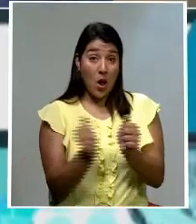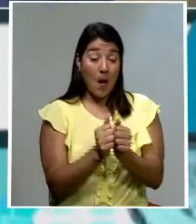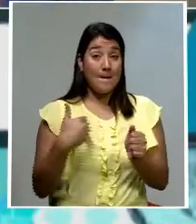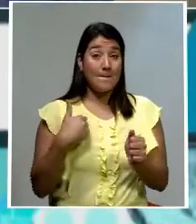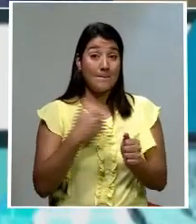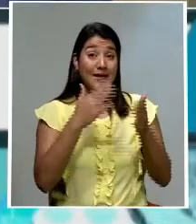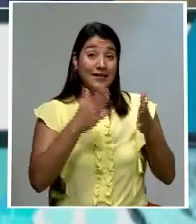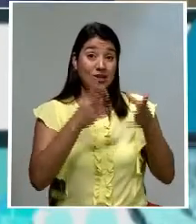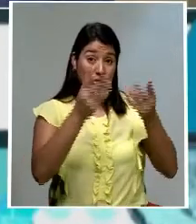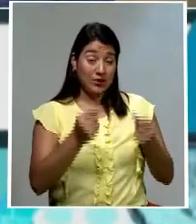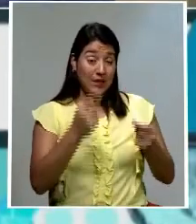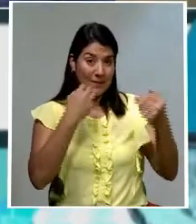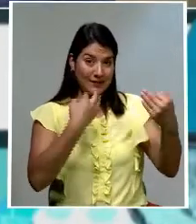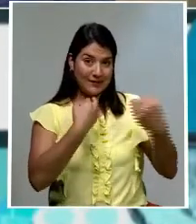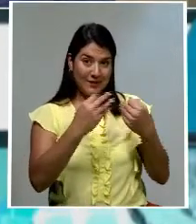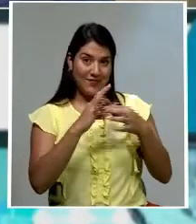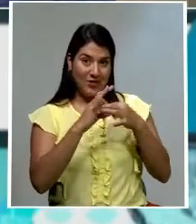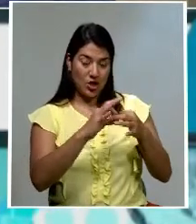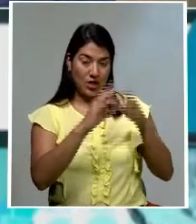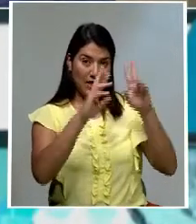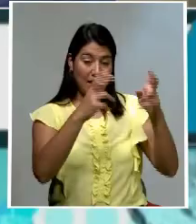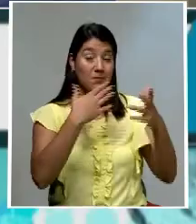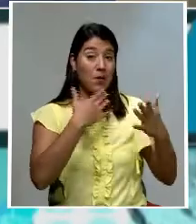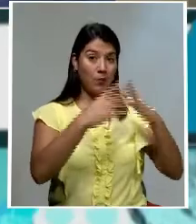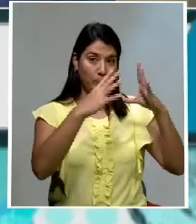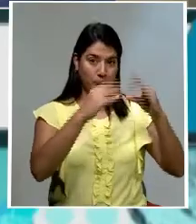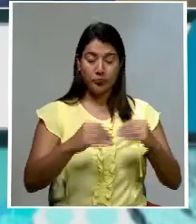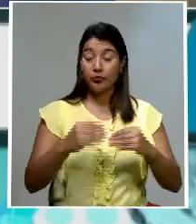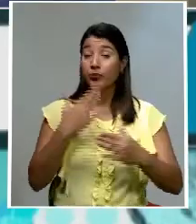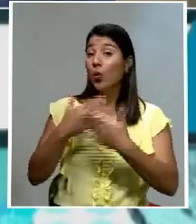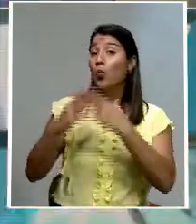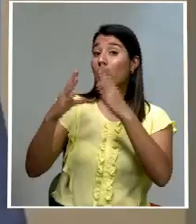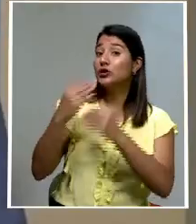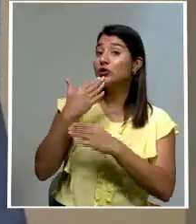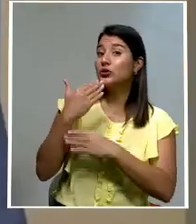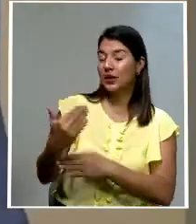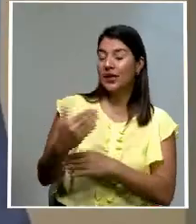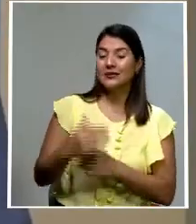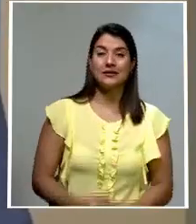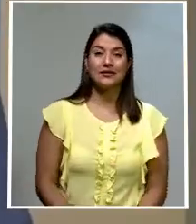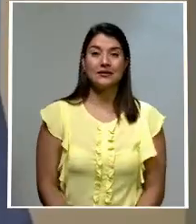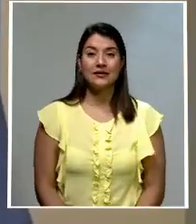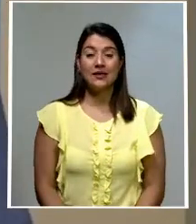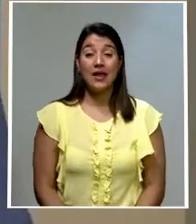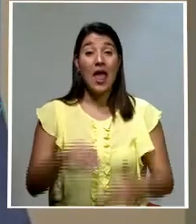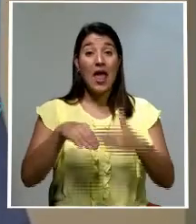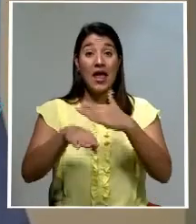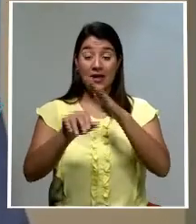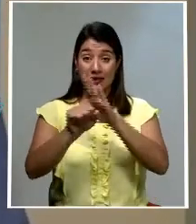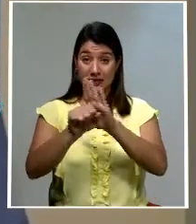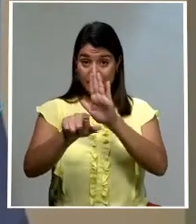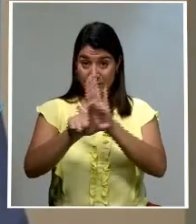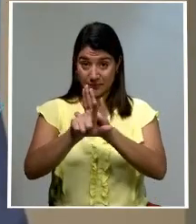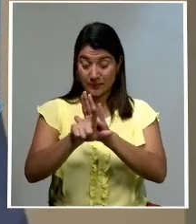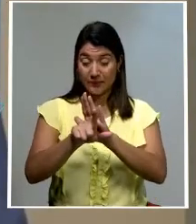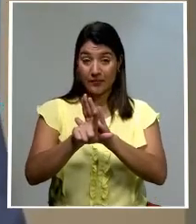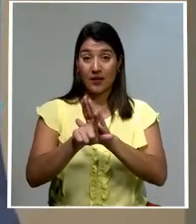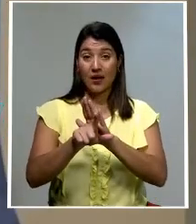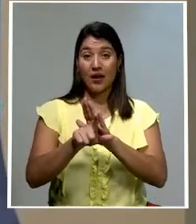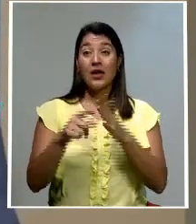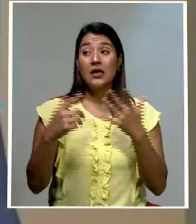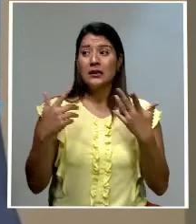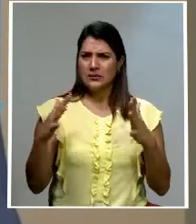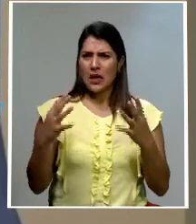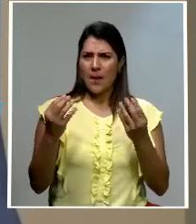Gracias, buenas noches. Un saludo a todos los que nos siguen a través de Costa Rica Noticias. En la Asamblea Legislativa durante